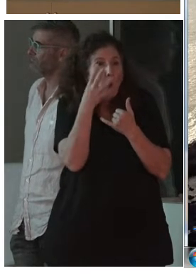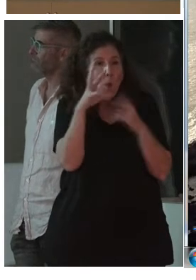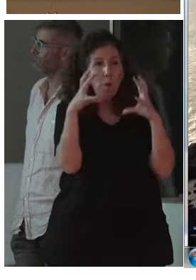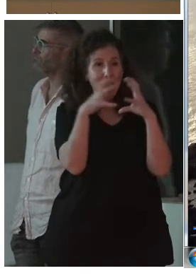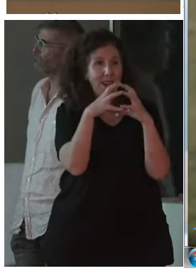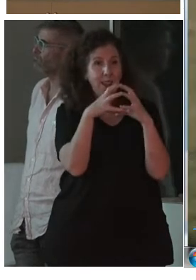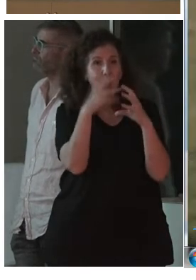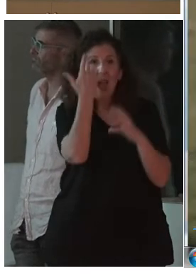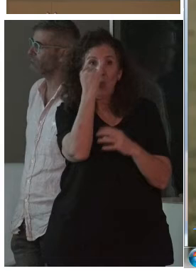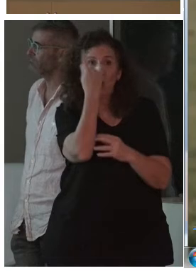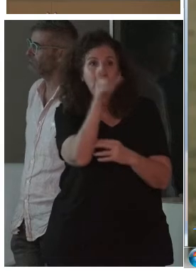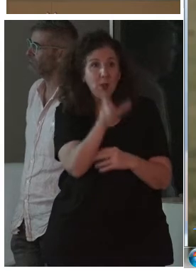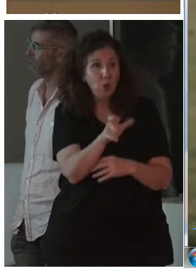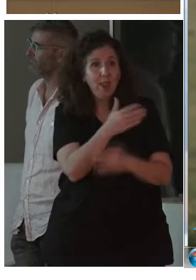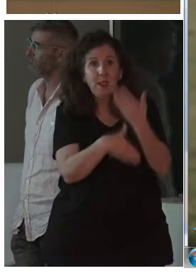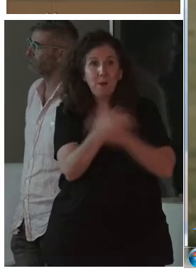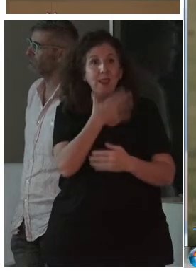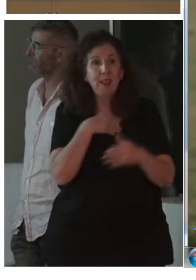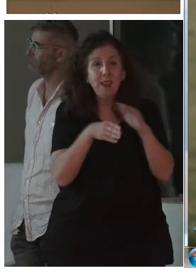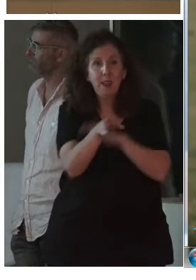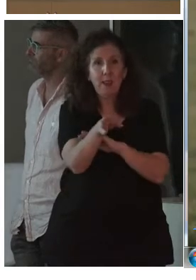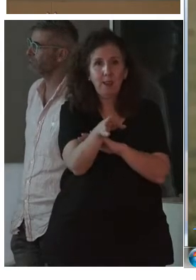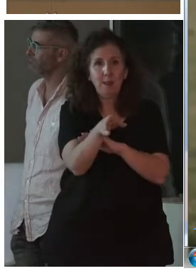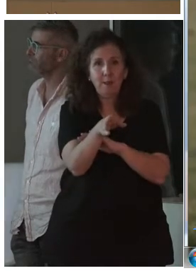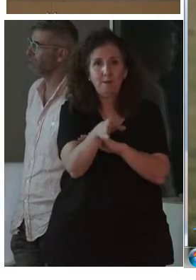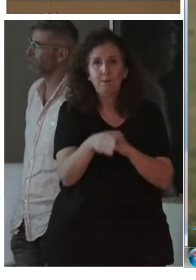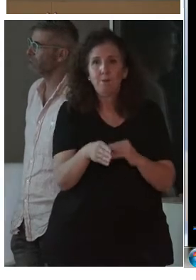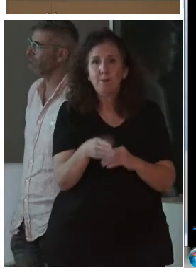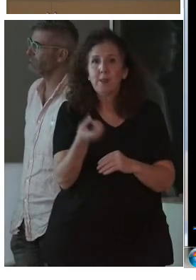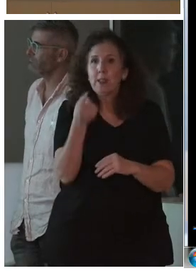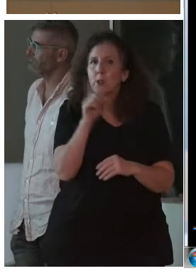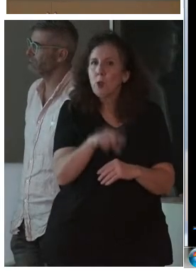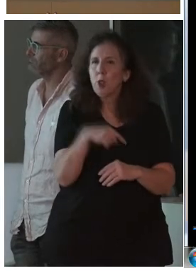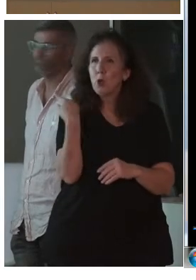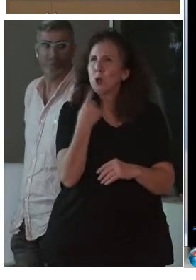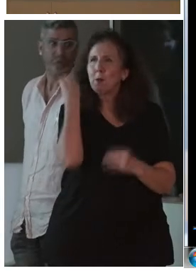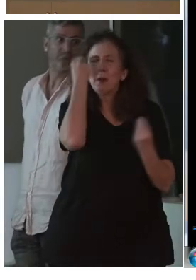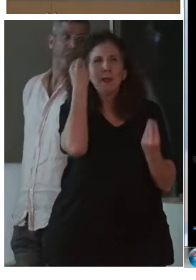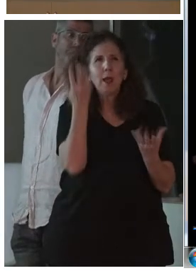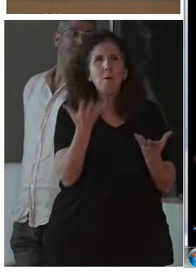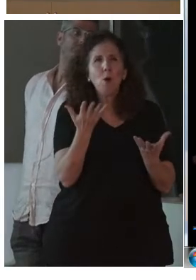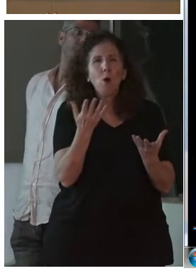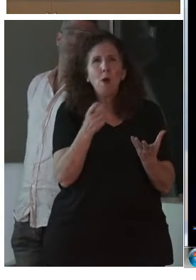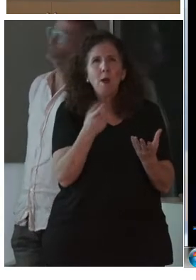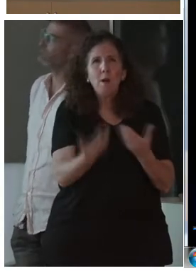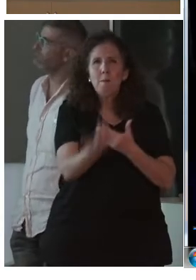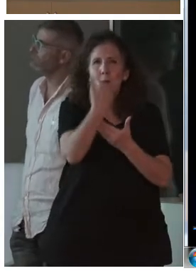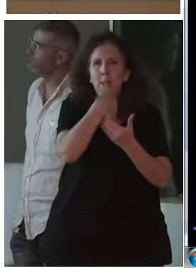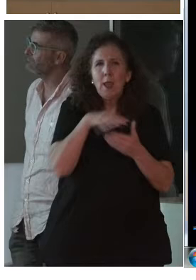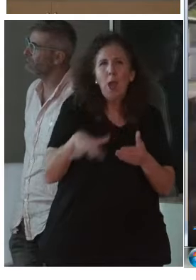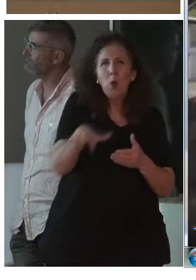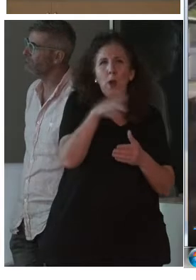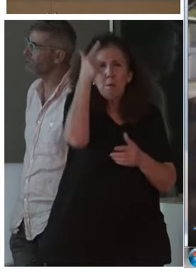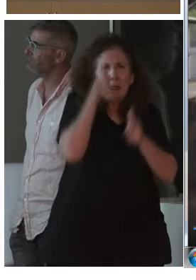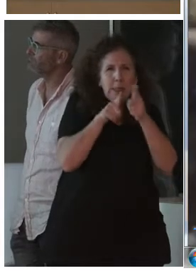hay ahí un problema que nadie se está haciendo cargo. Y tomamos la decisión de venir al lugar más remoto